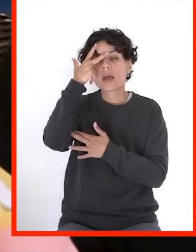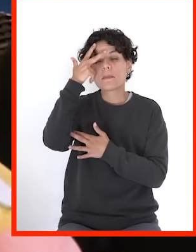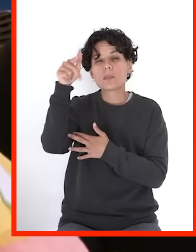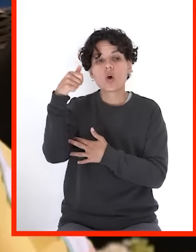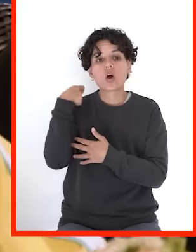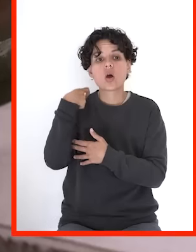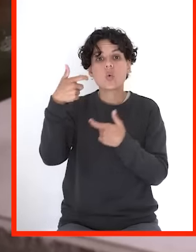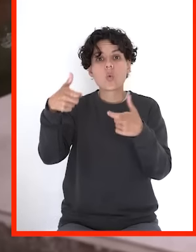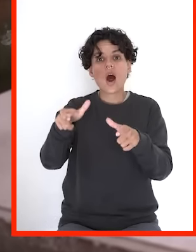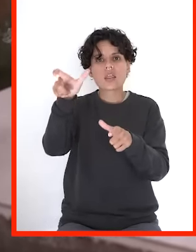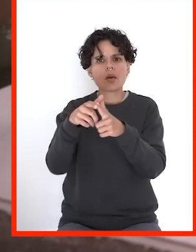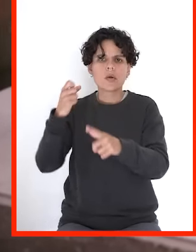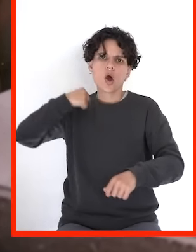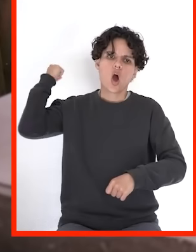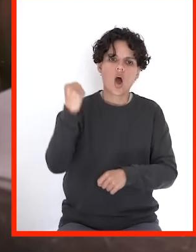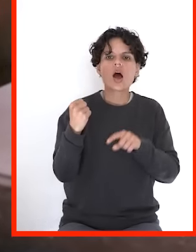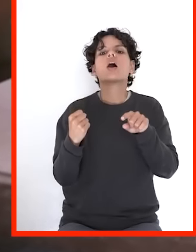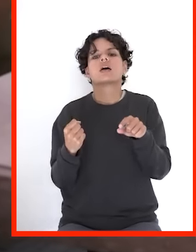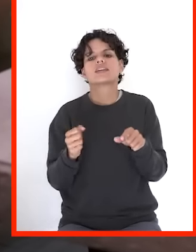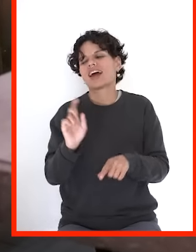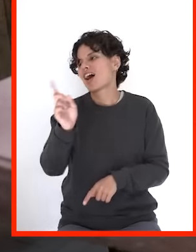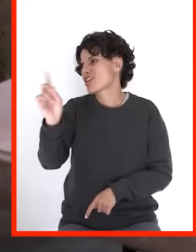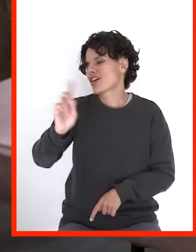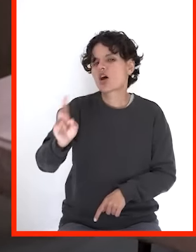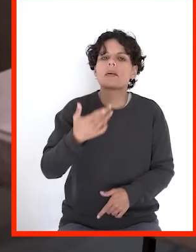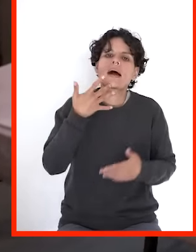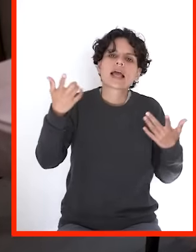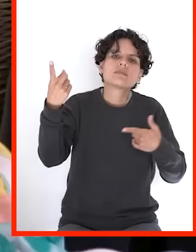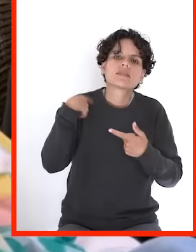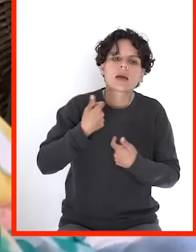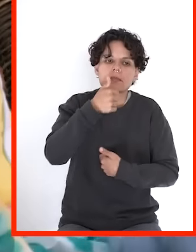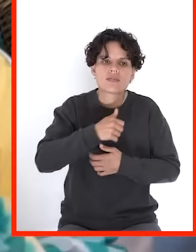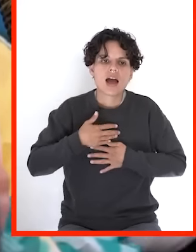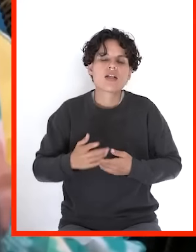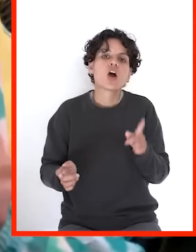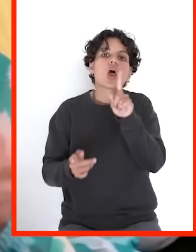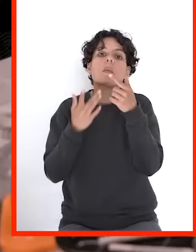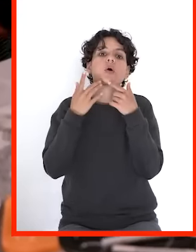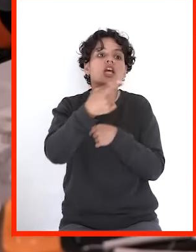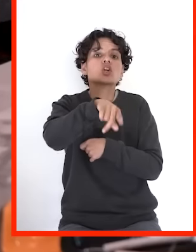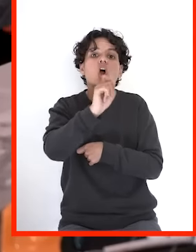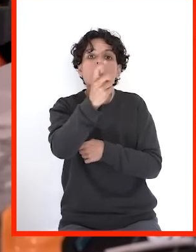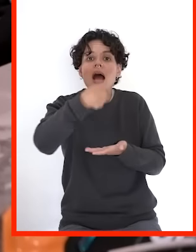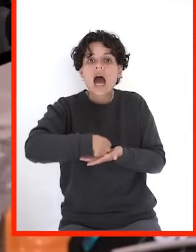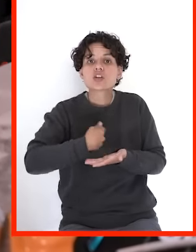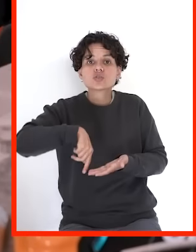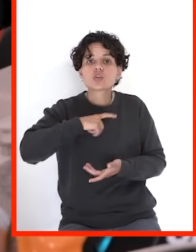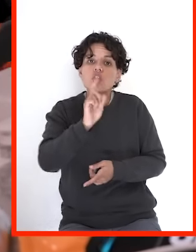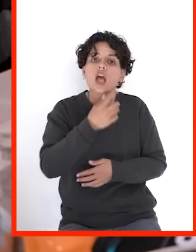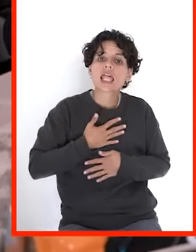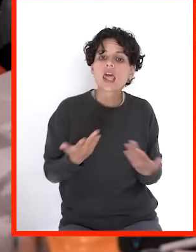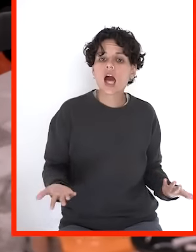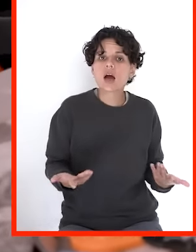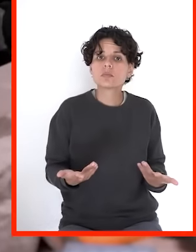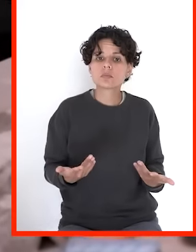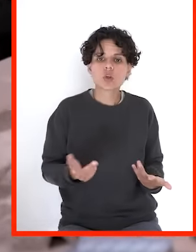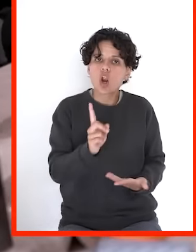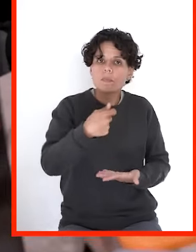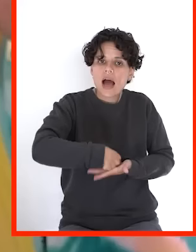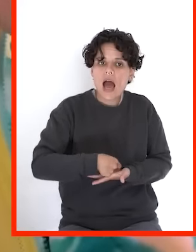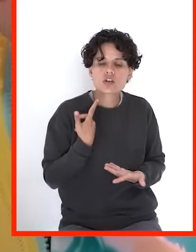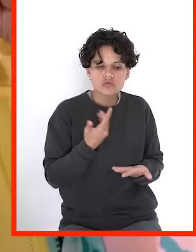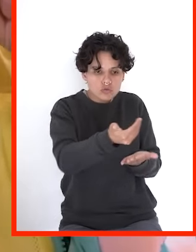¡Claro! ¡Qué cuente! ¡Qué cuente! No nos querían pagar. ¡Ay, no, si era legal! En el show no nos